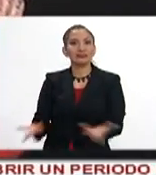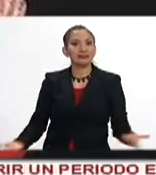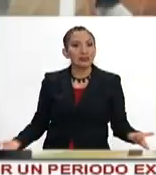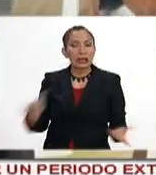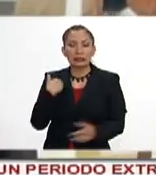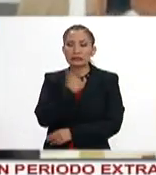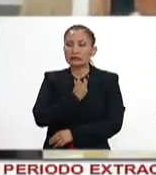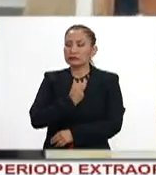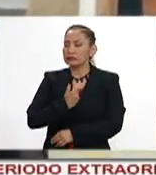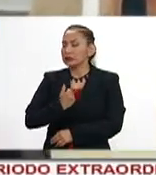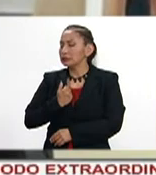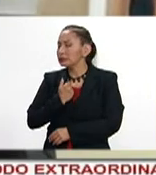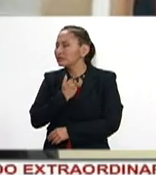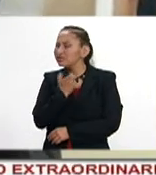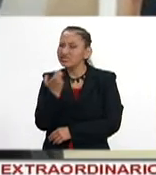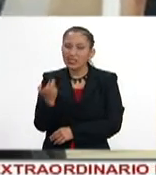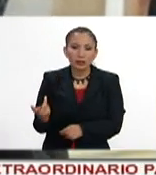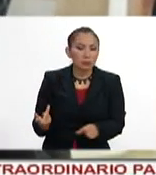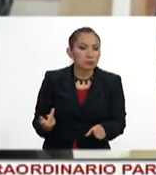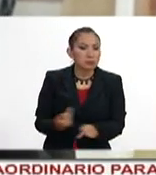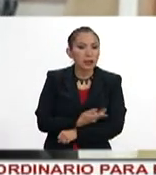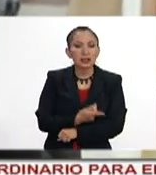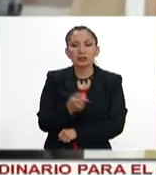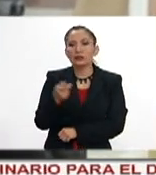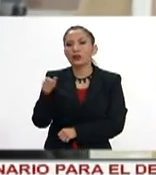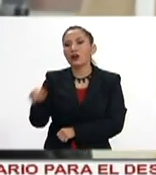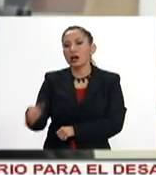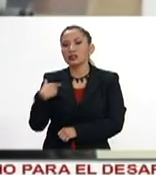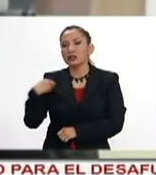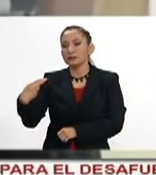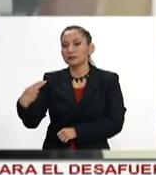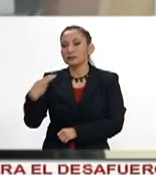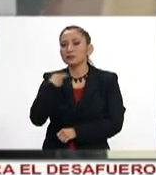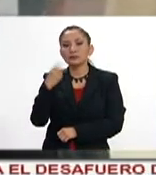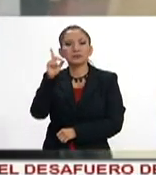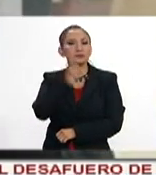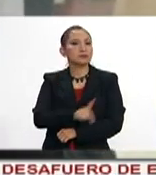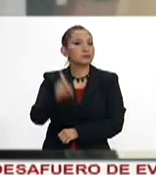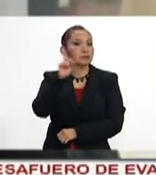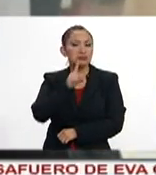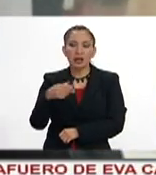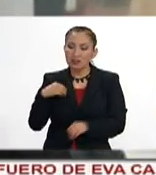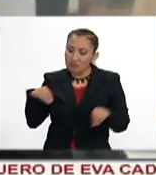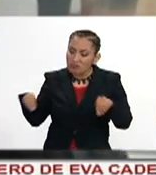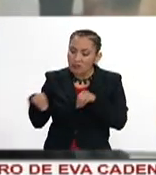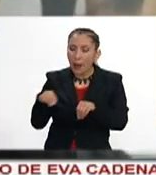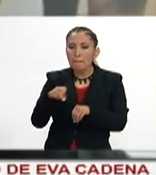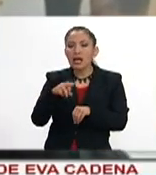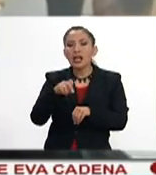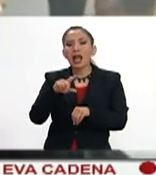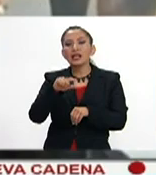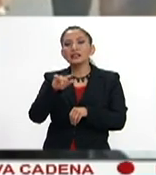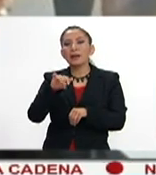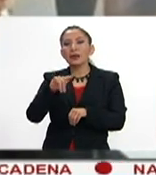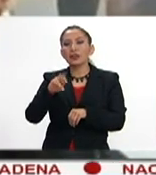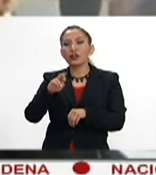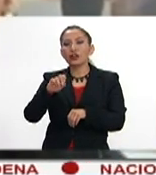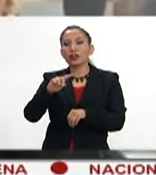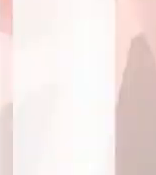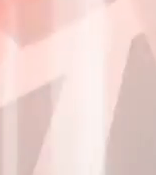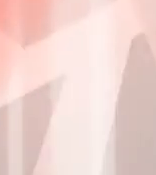autoridades. Lamentable, sin duda, este caso, este asesinato de la activista Miriam Elizabeth